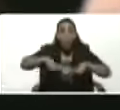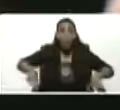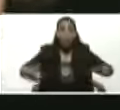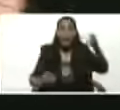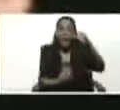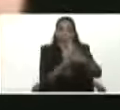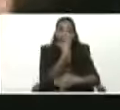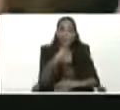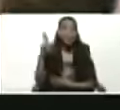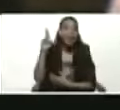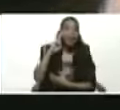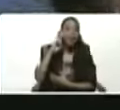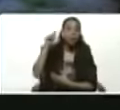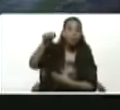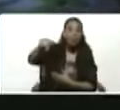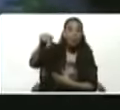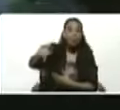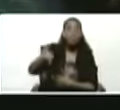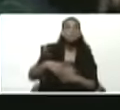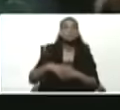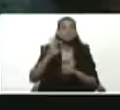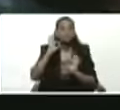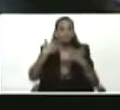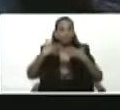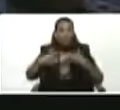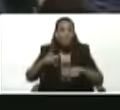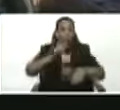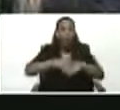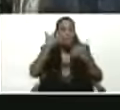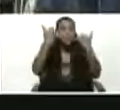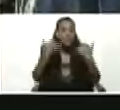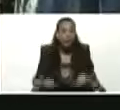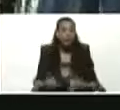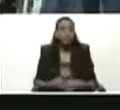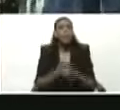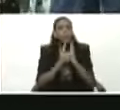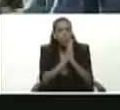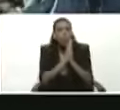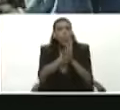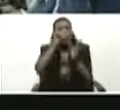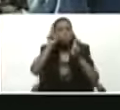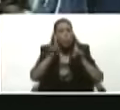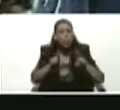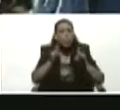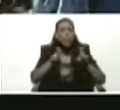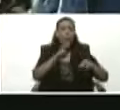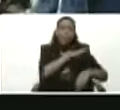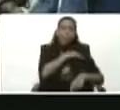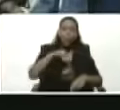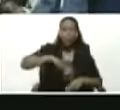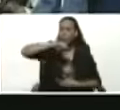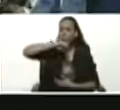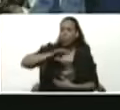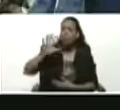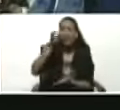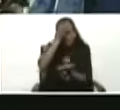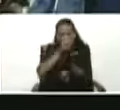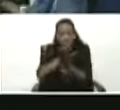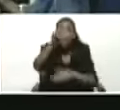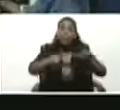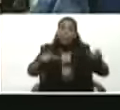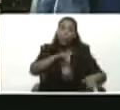Y mucha fe en nuestra gente. Quien cultive amor por lo nuestro y fe en nuestra